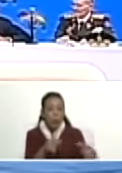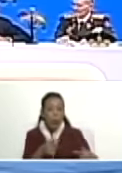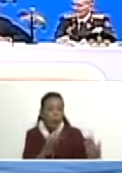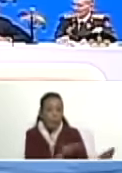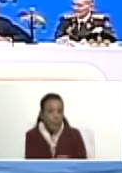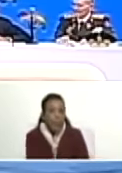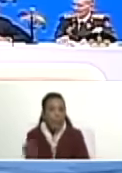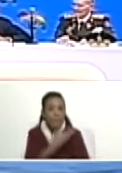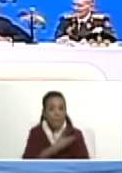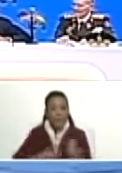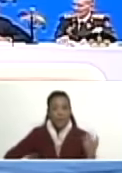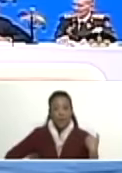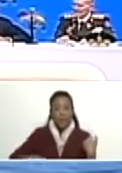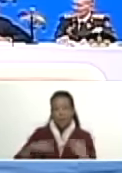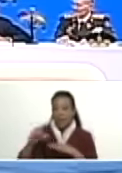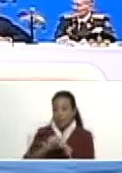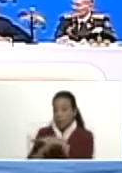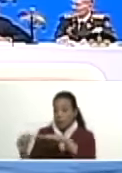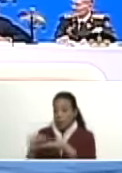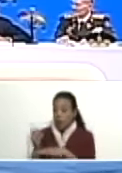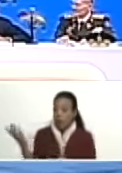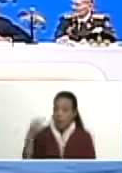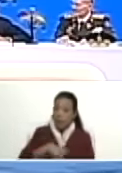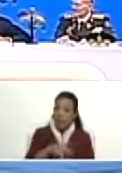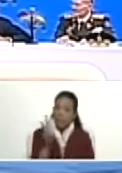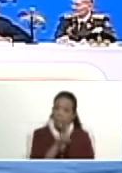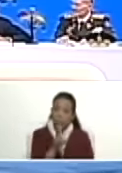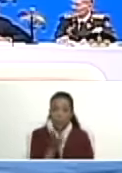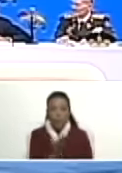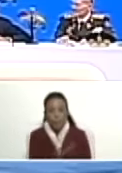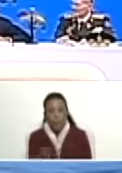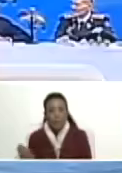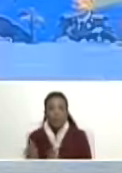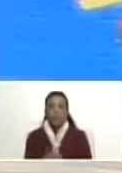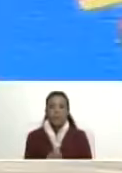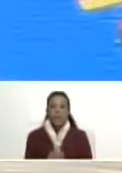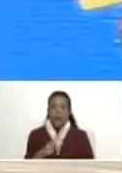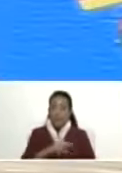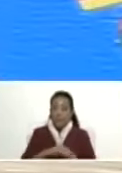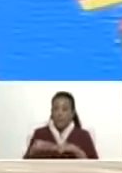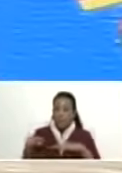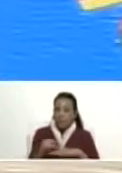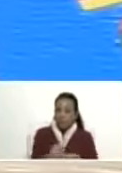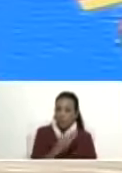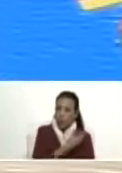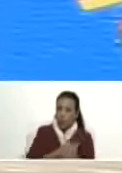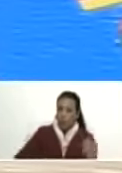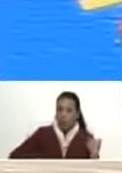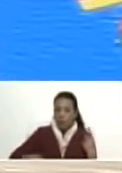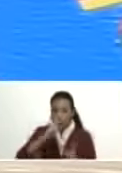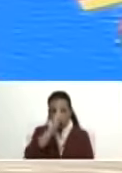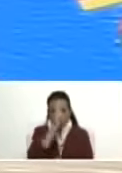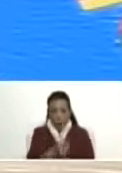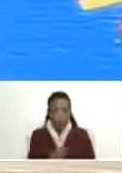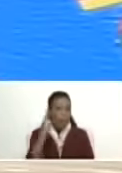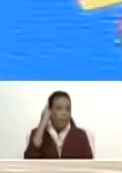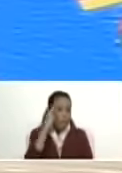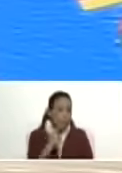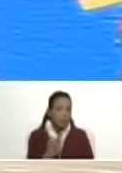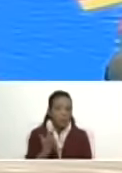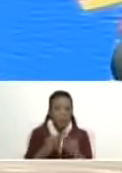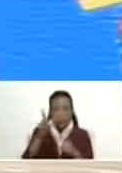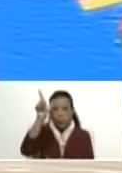invitación del presidente de Guyana a Venezuela, cuando el presidente de Guyana estaba rindiendo honores al Libertador,